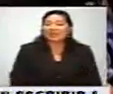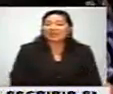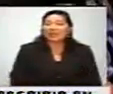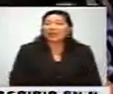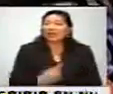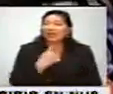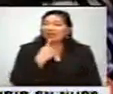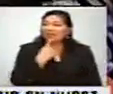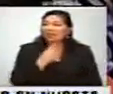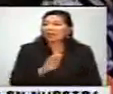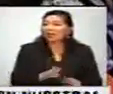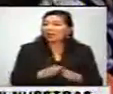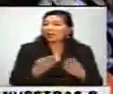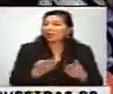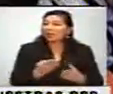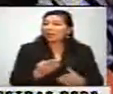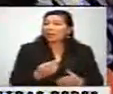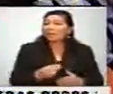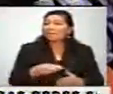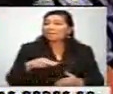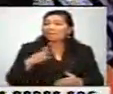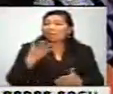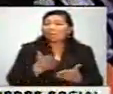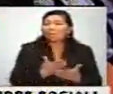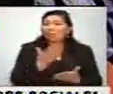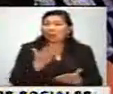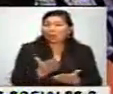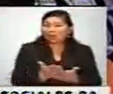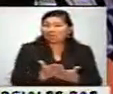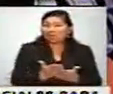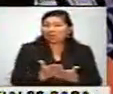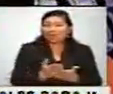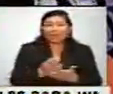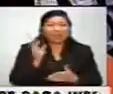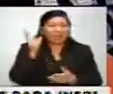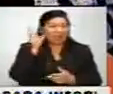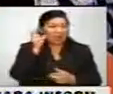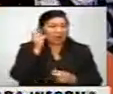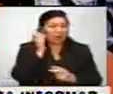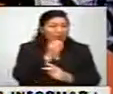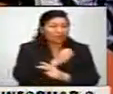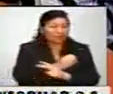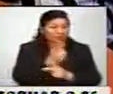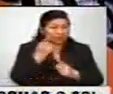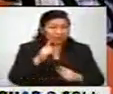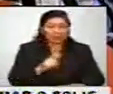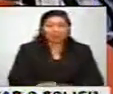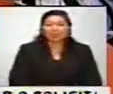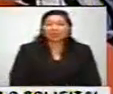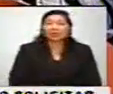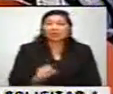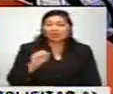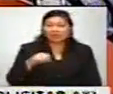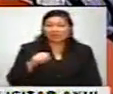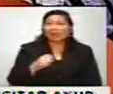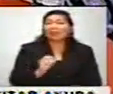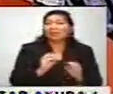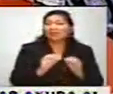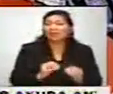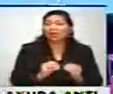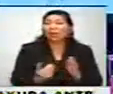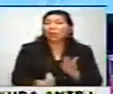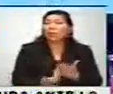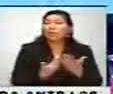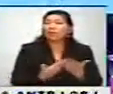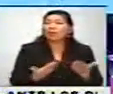Se está reabriendo el caso Madre Mía a raíz de la difusión de estos audios. ¿Usted está totalmente de acuerdo? Yo sí creo que, dado las